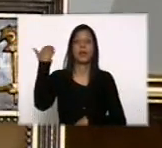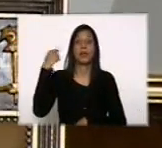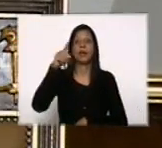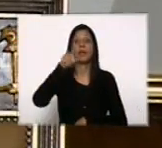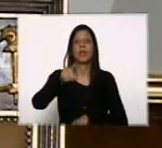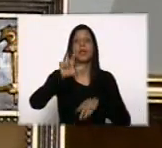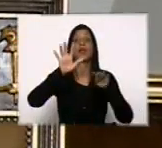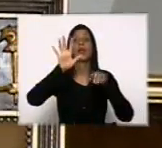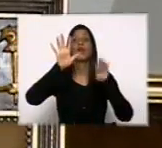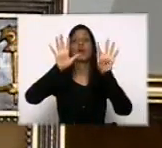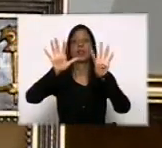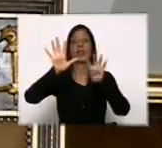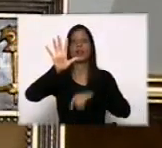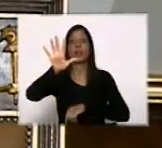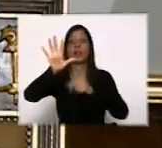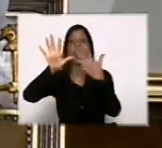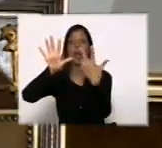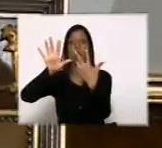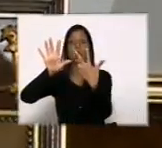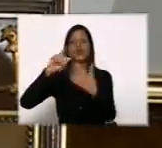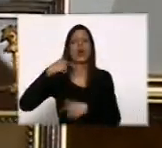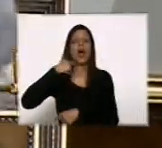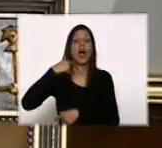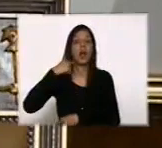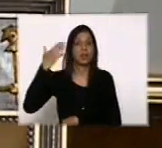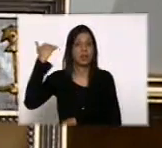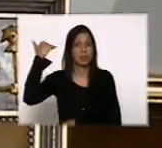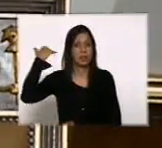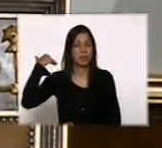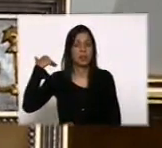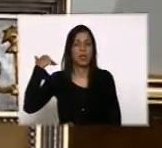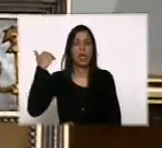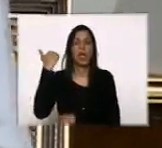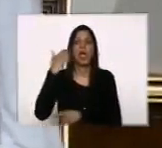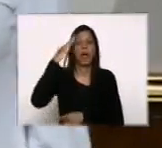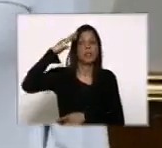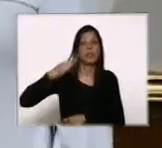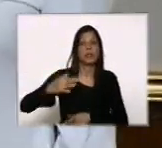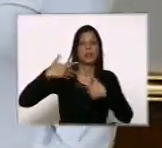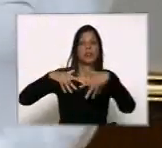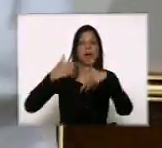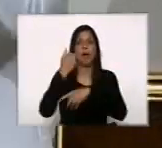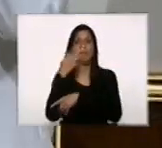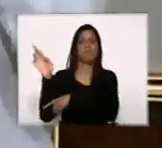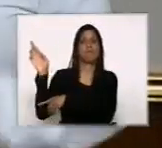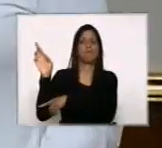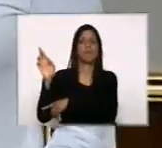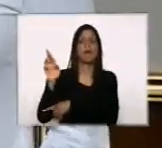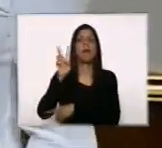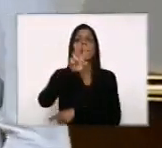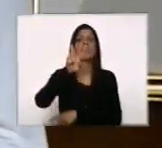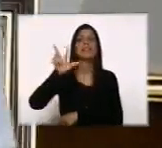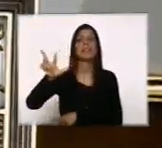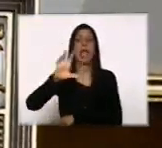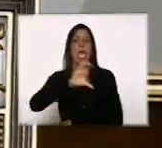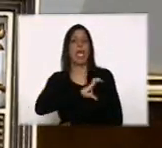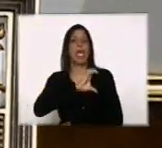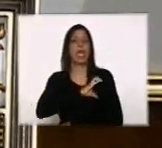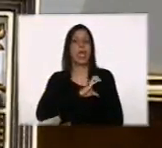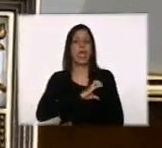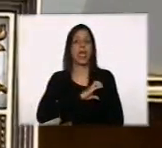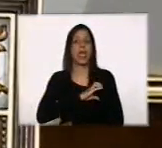1958, con la rebelión cívico-militar del 23 de enero, se estaba gestando al mismo tiempo